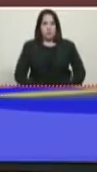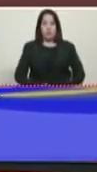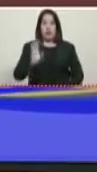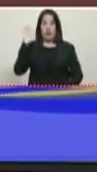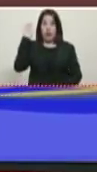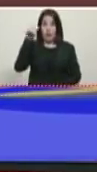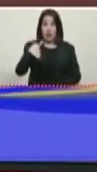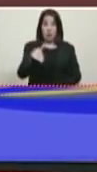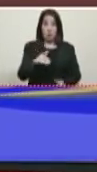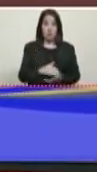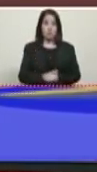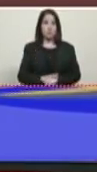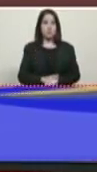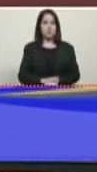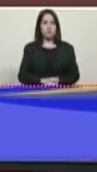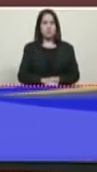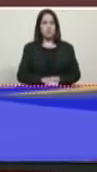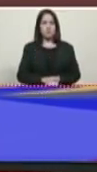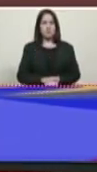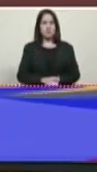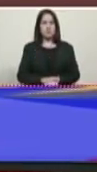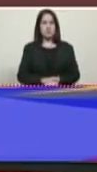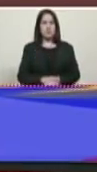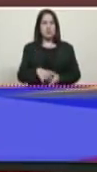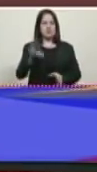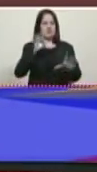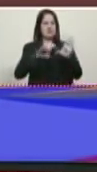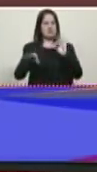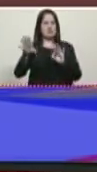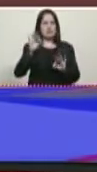en aragua se ha seleccionado